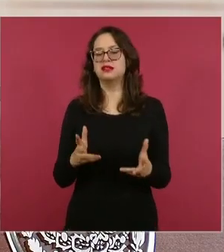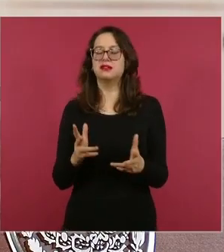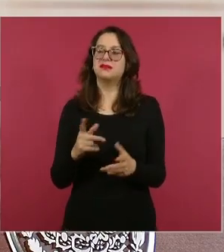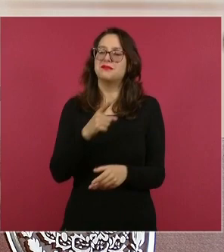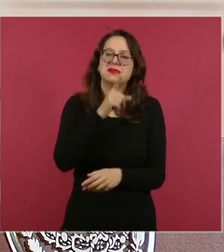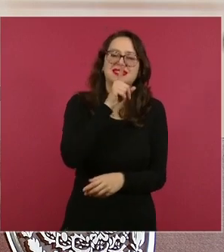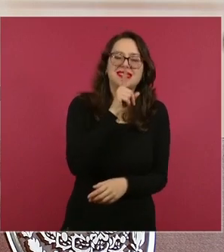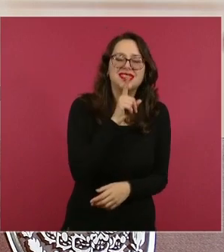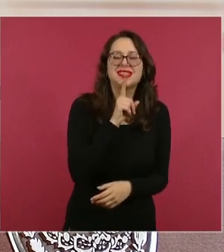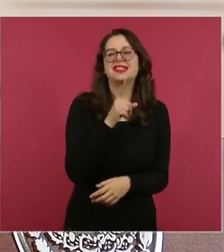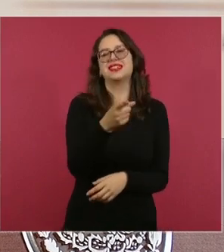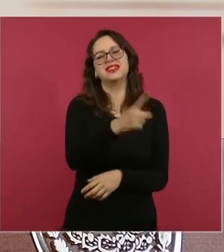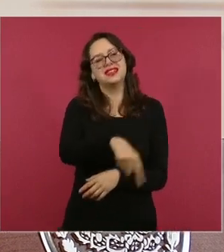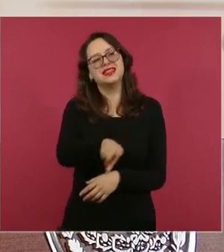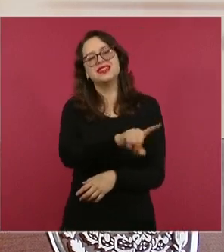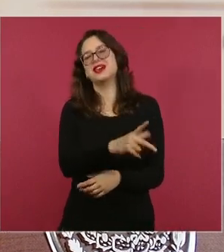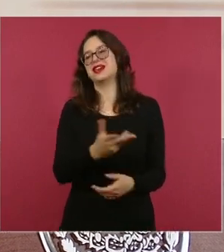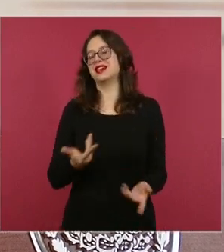genera